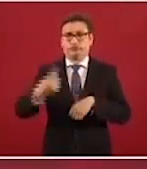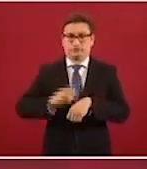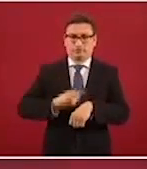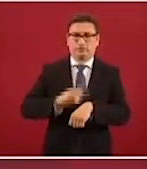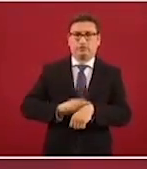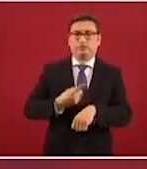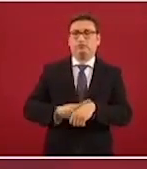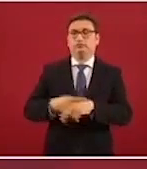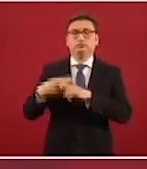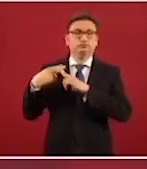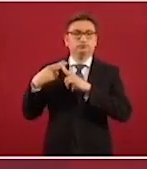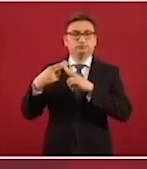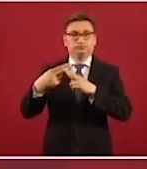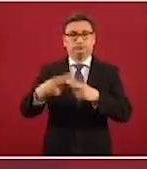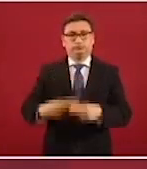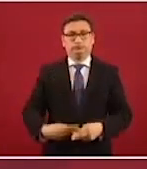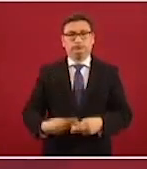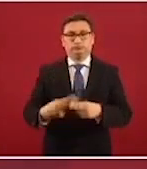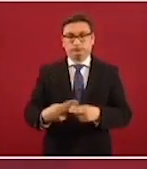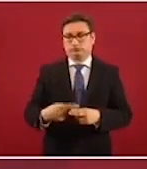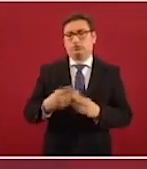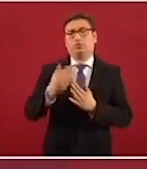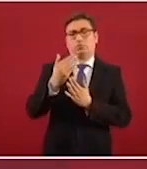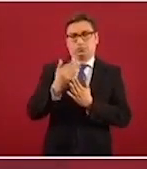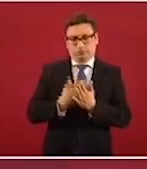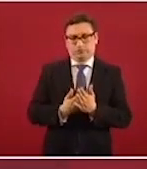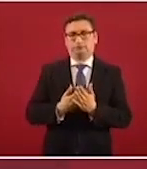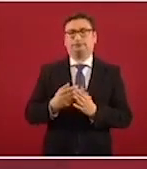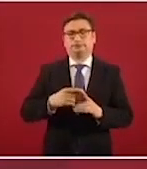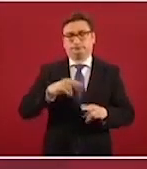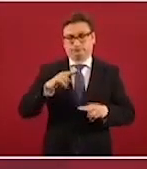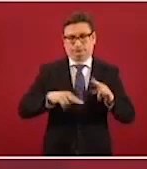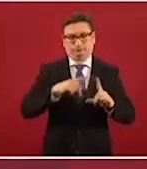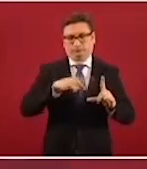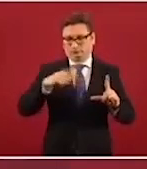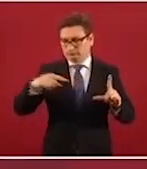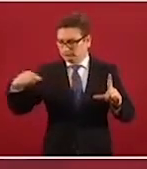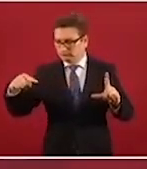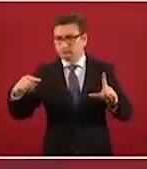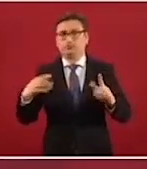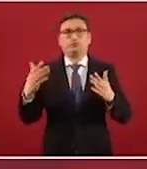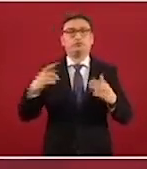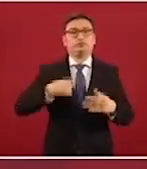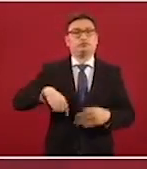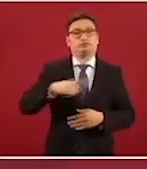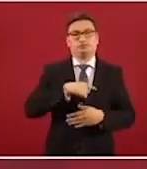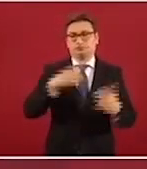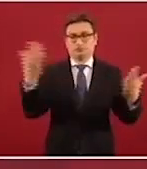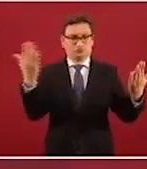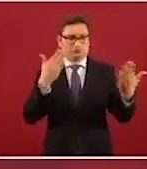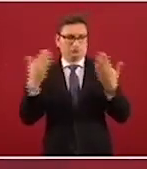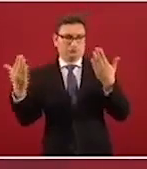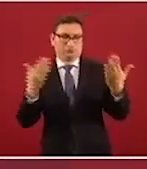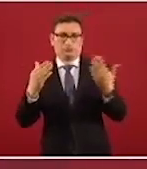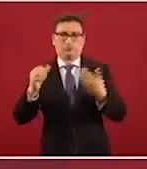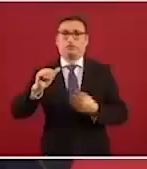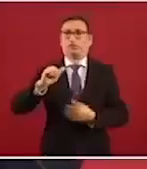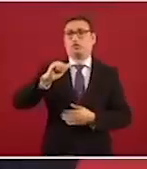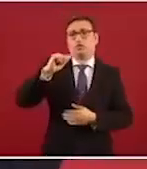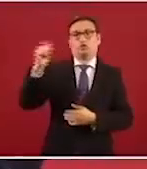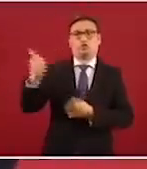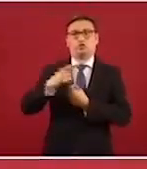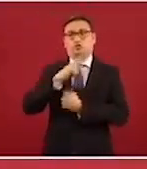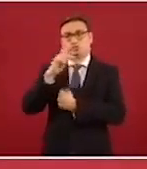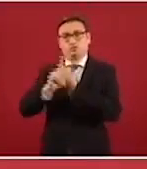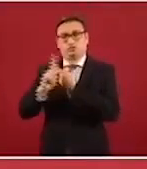ahora es de los más bajos. Y si comparamos con los países que